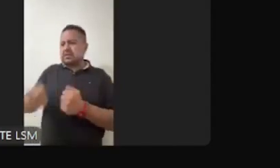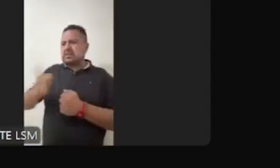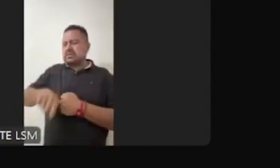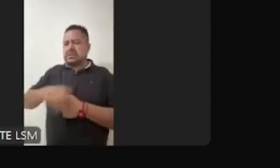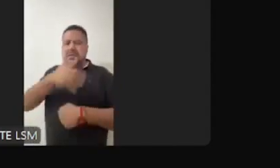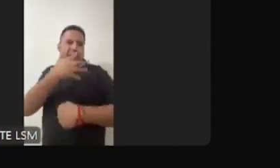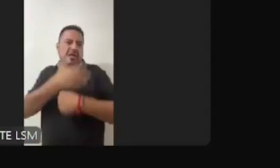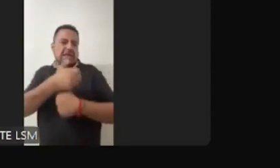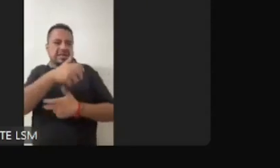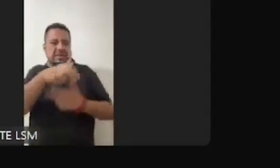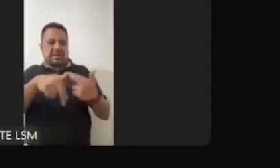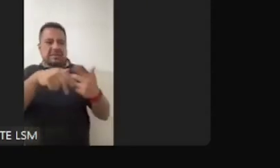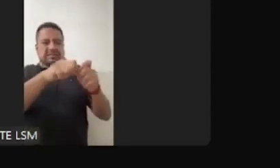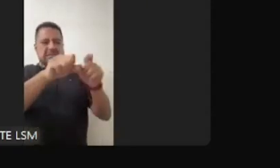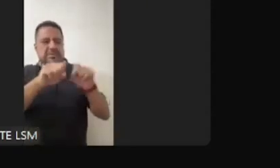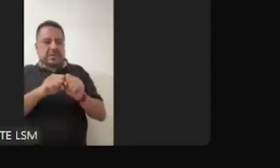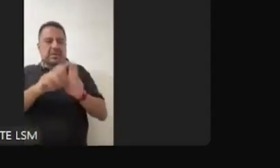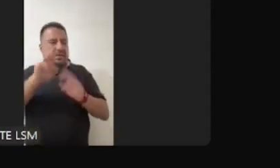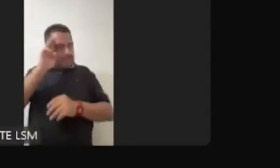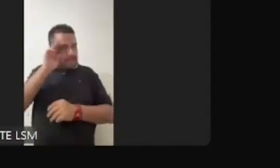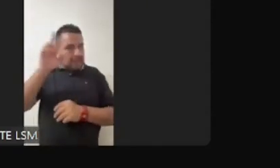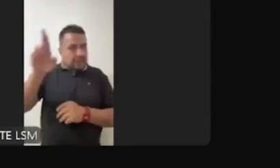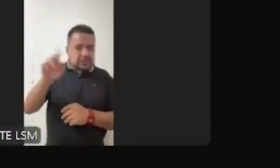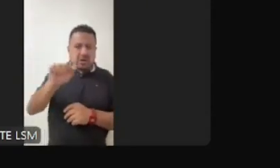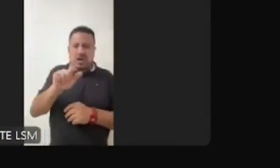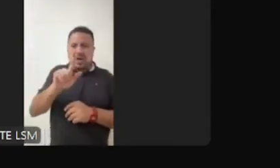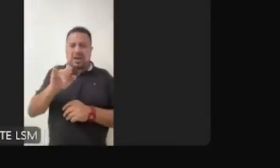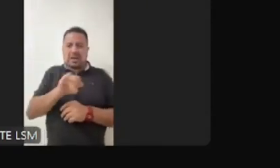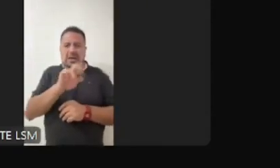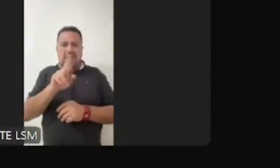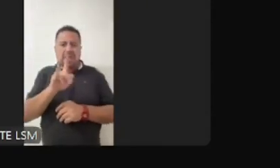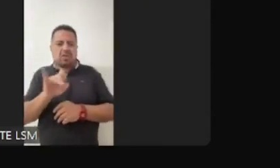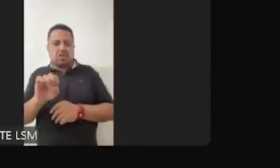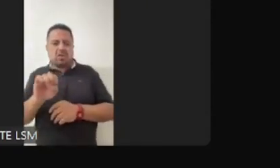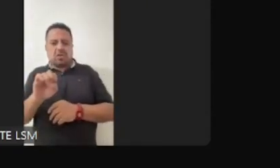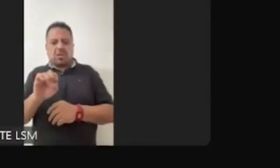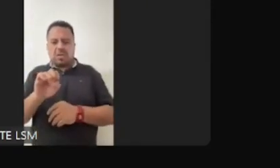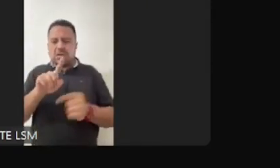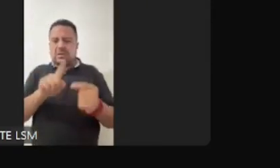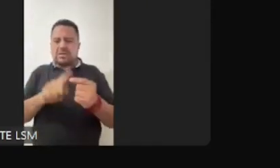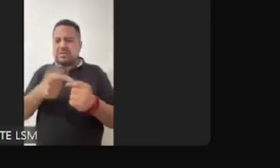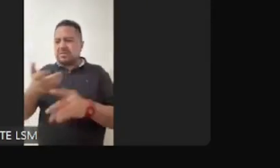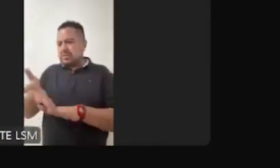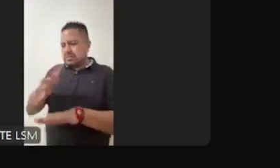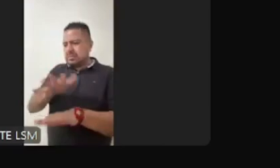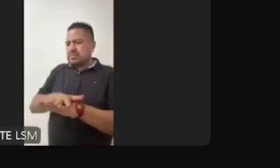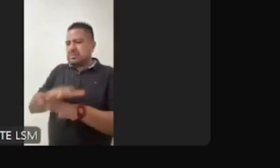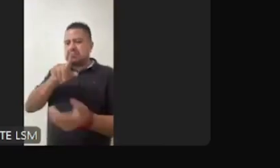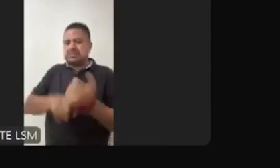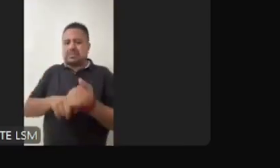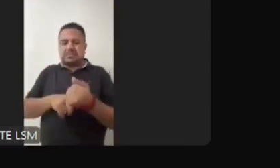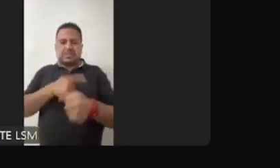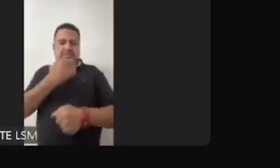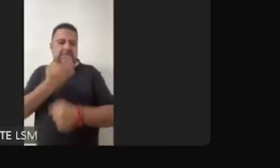quinta el maestro Alejandro Ruiz Mendiola quien se incorpora a